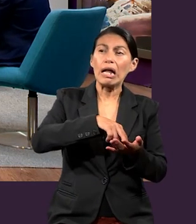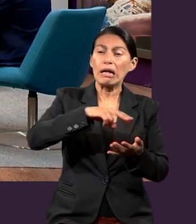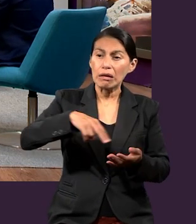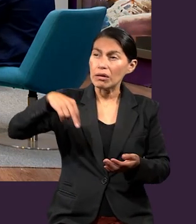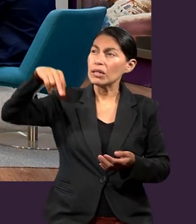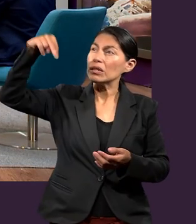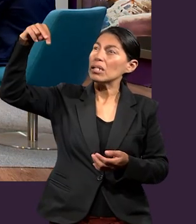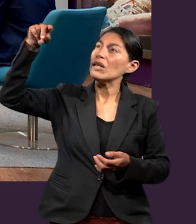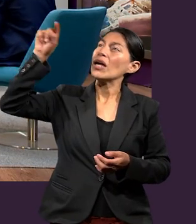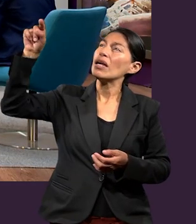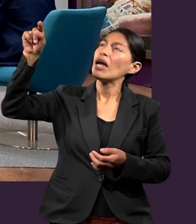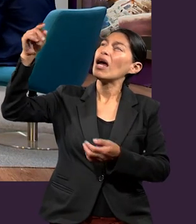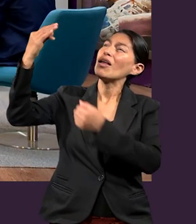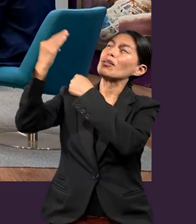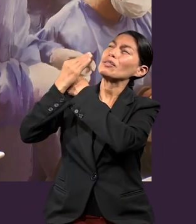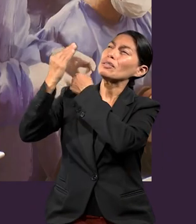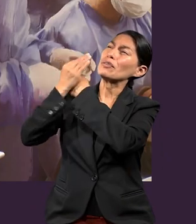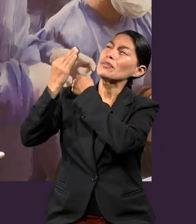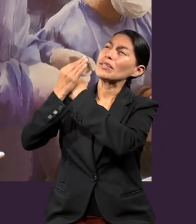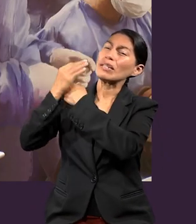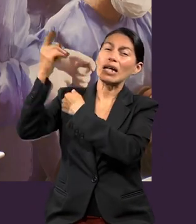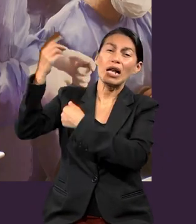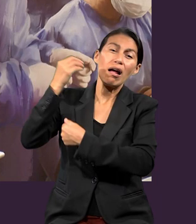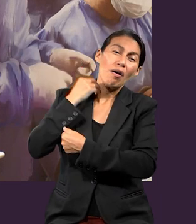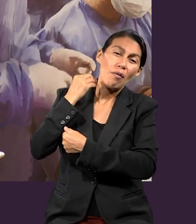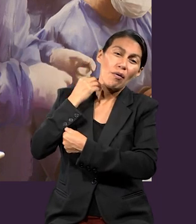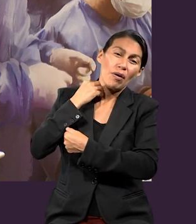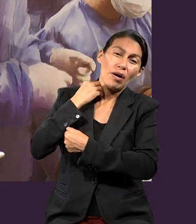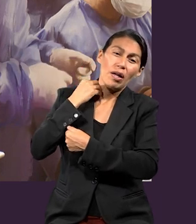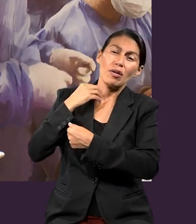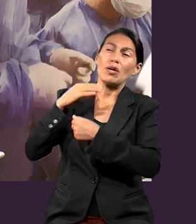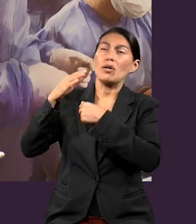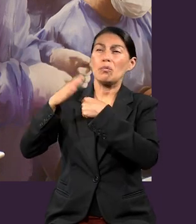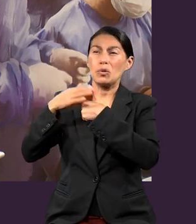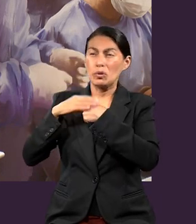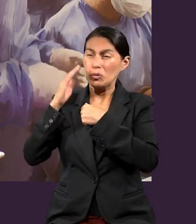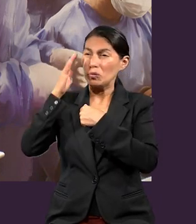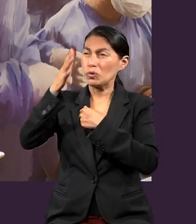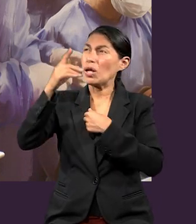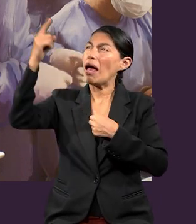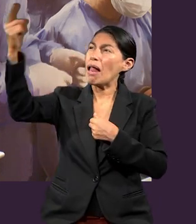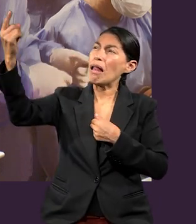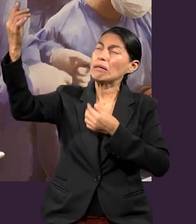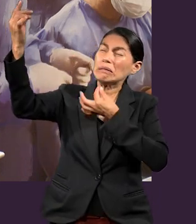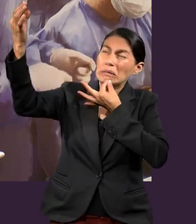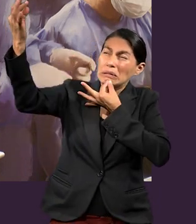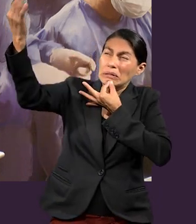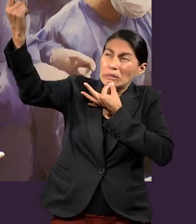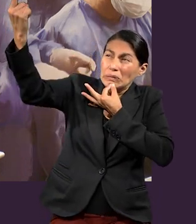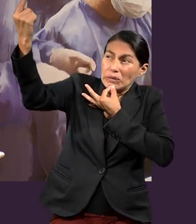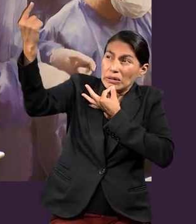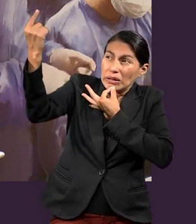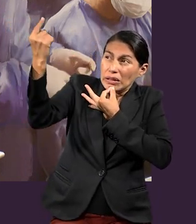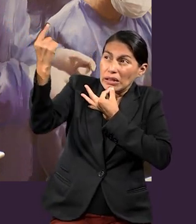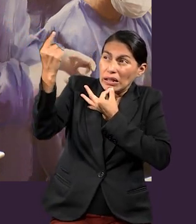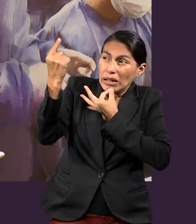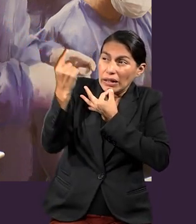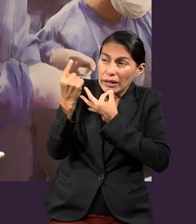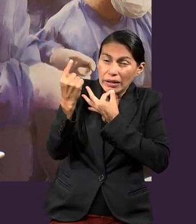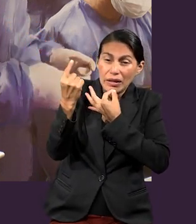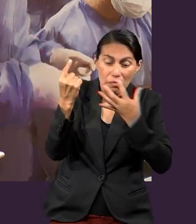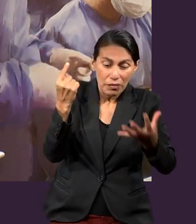ahí intercediendo por nuestros pecados. Y lo que Él hará, que es decir, que Él vendrá por nosotros por segunda vez.